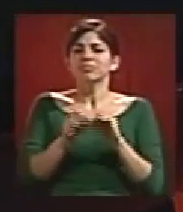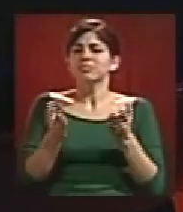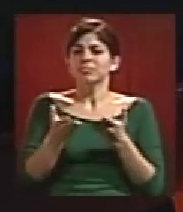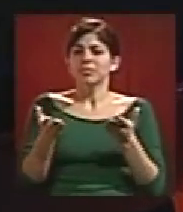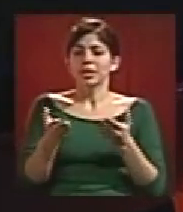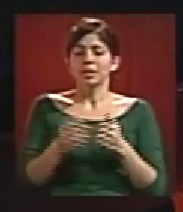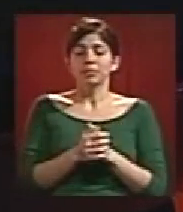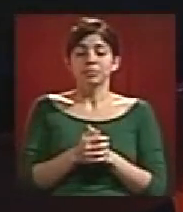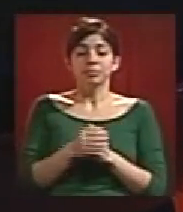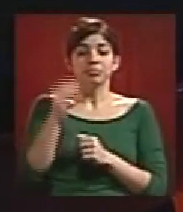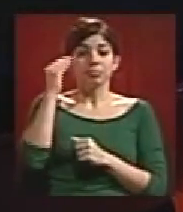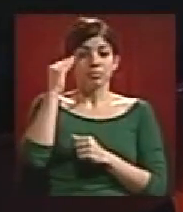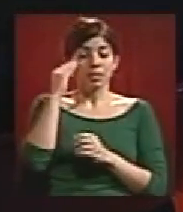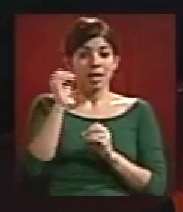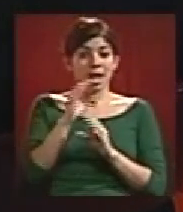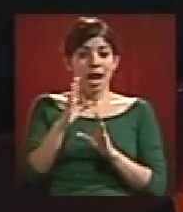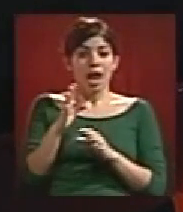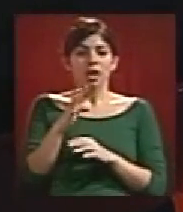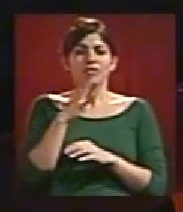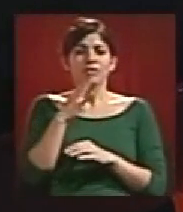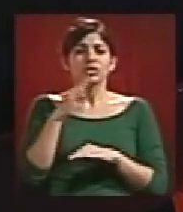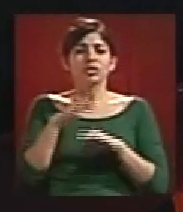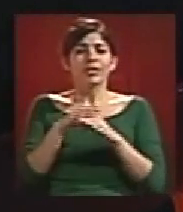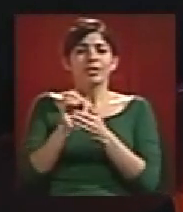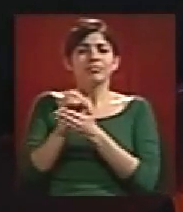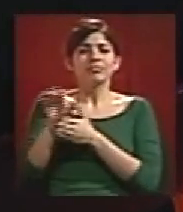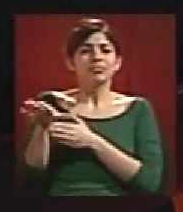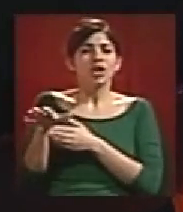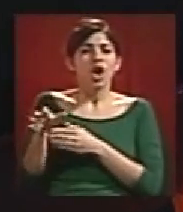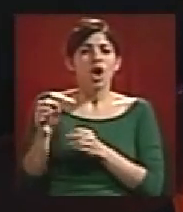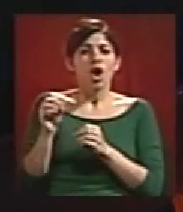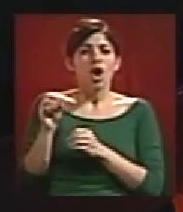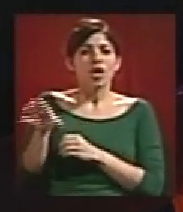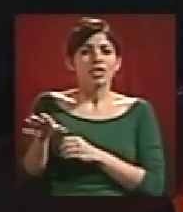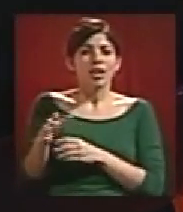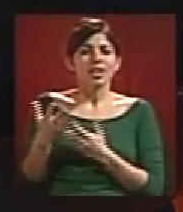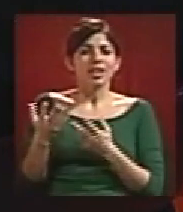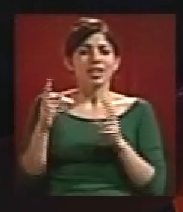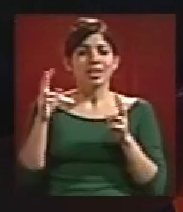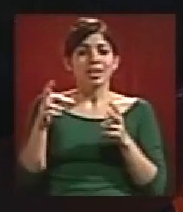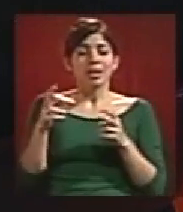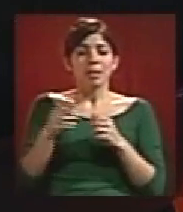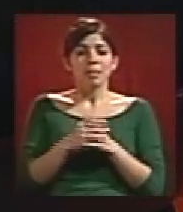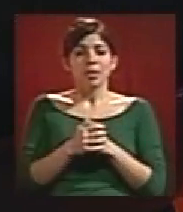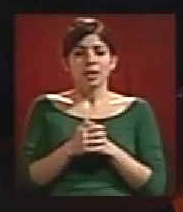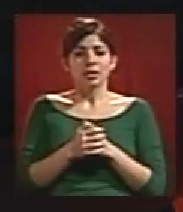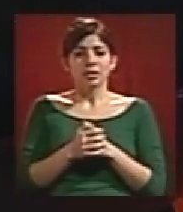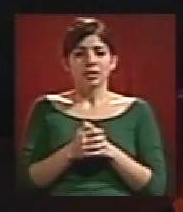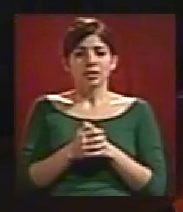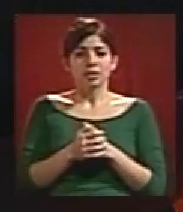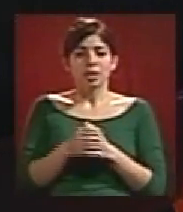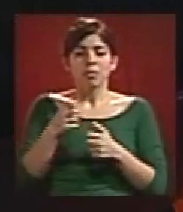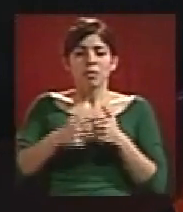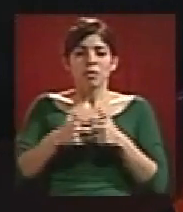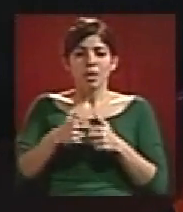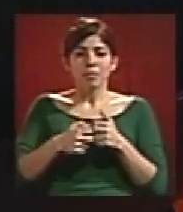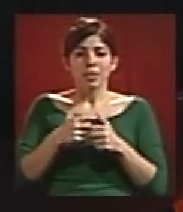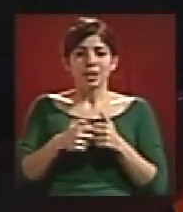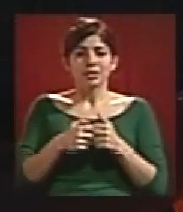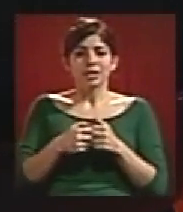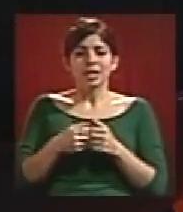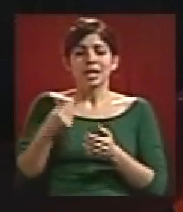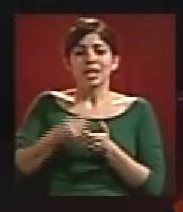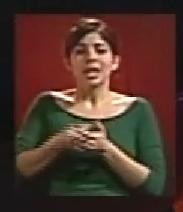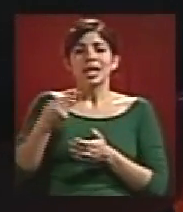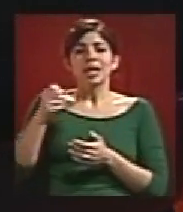acá que cuando hablamos de contagio, estamos, una cosa es el tema de los subprime, el problema de las